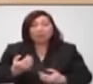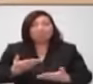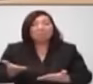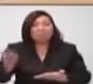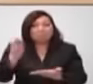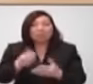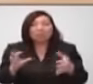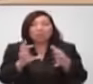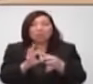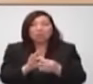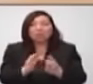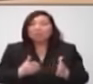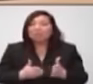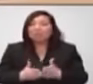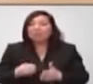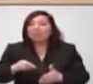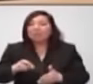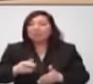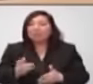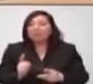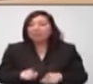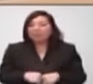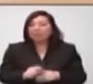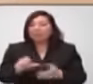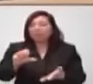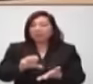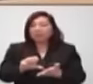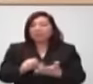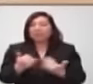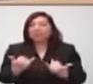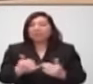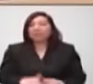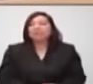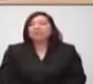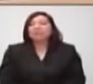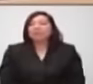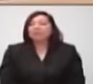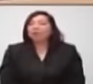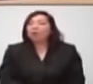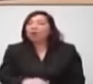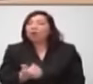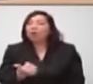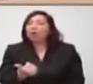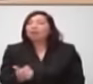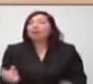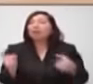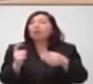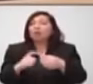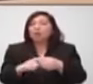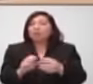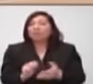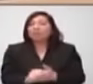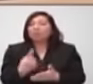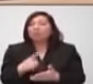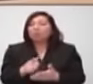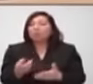puedo conectarme con el corredor Panamericana y llegar también a las sedes que van a estar en el sur. Y la otra es la interconexión del metropolitano